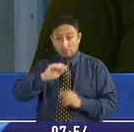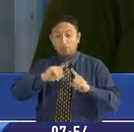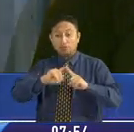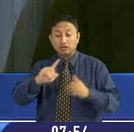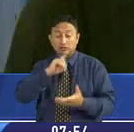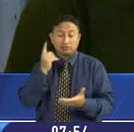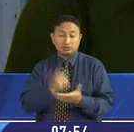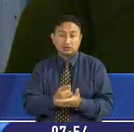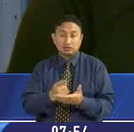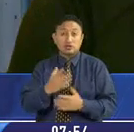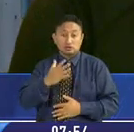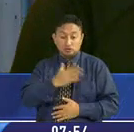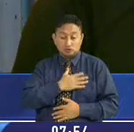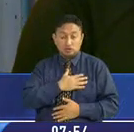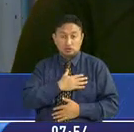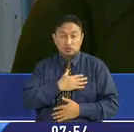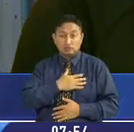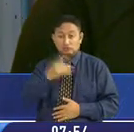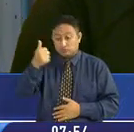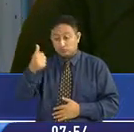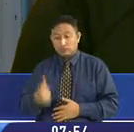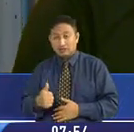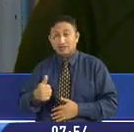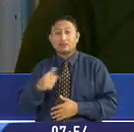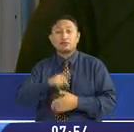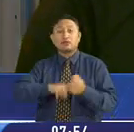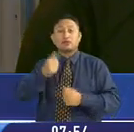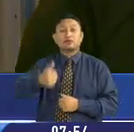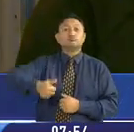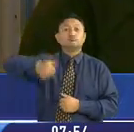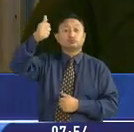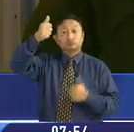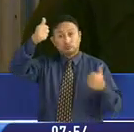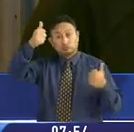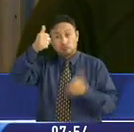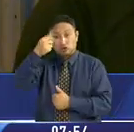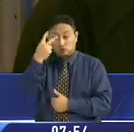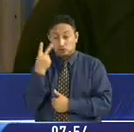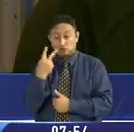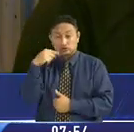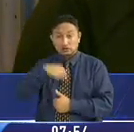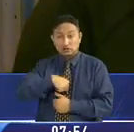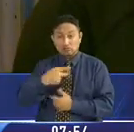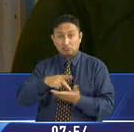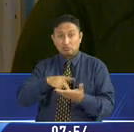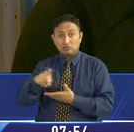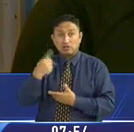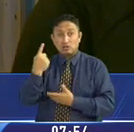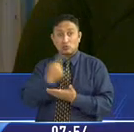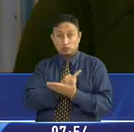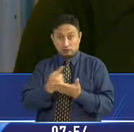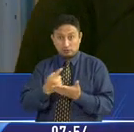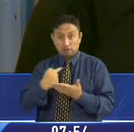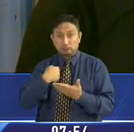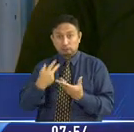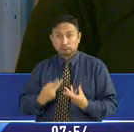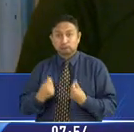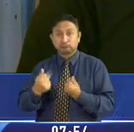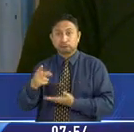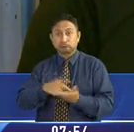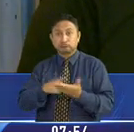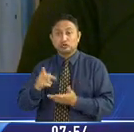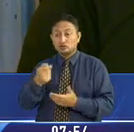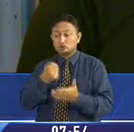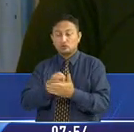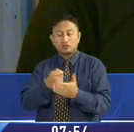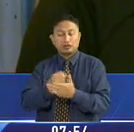decir la verdad. Yo, el menor, y mi hermano, el mayor, los únicos que hemos afrontado desde que está mi hermana aquí ya una semana en el hospital, desde una